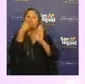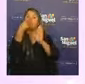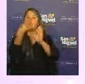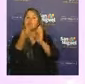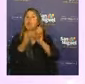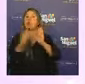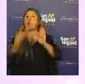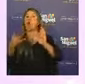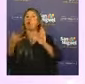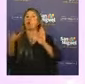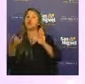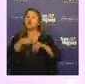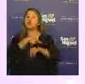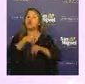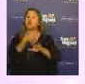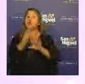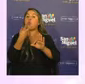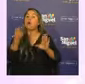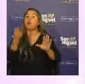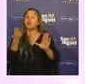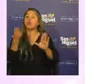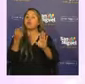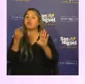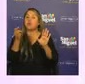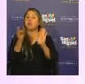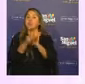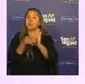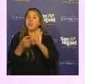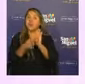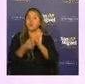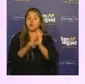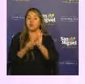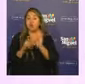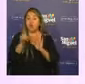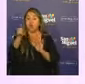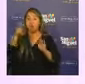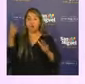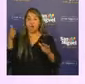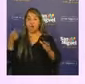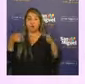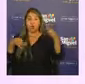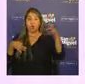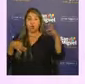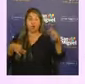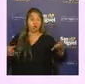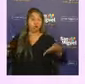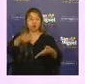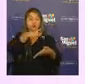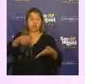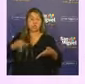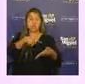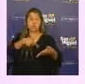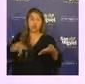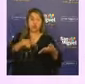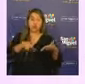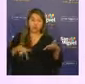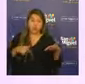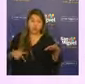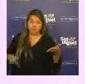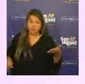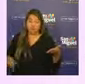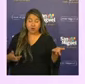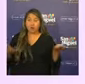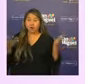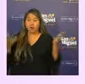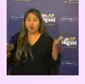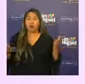los delitos, estas son las horas, sino que se anotaba en una hoja, y no solo aquí, sino que en todas las comunas, se anotaba en